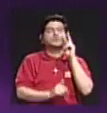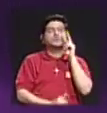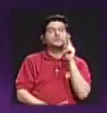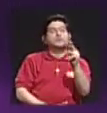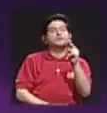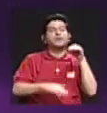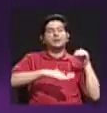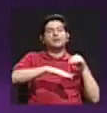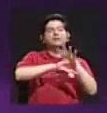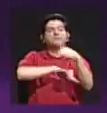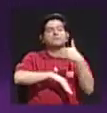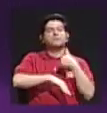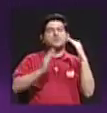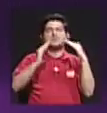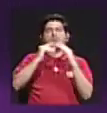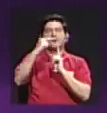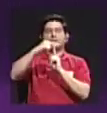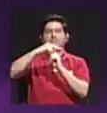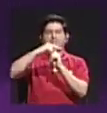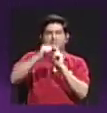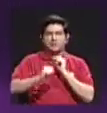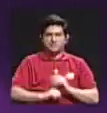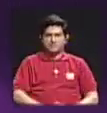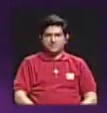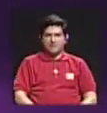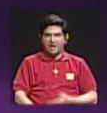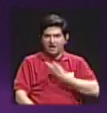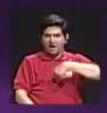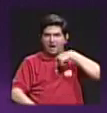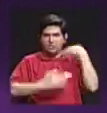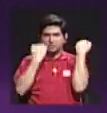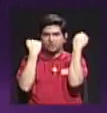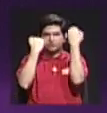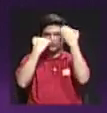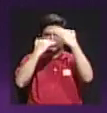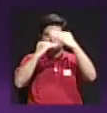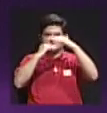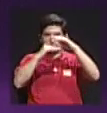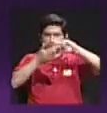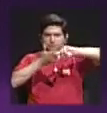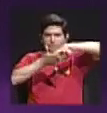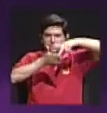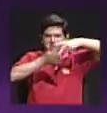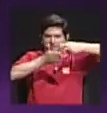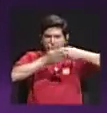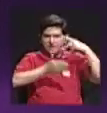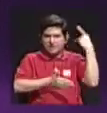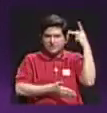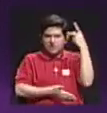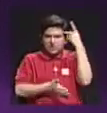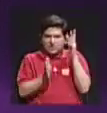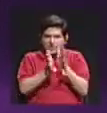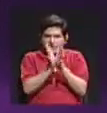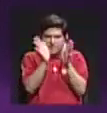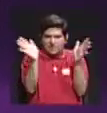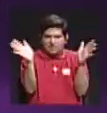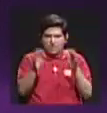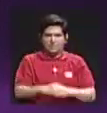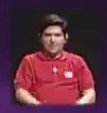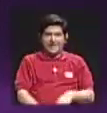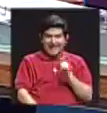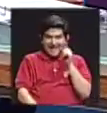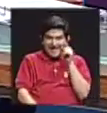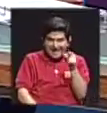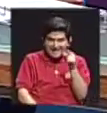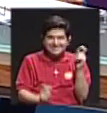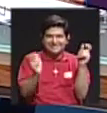ver que la injerencia que tiene la Iglesia nos está limitando la definición incluso de políticas públicas. Y ese es